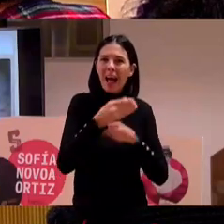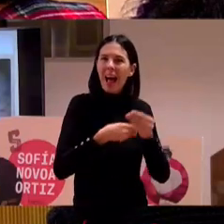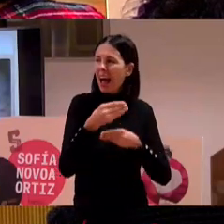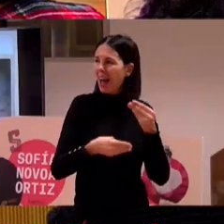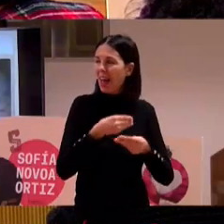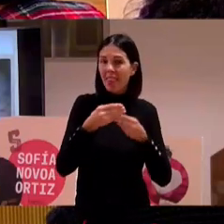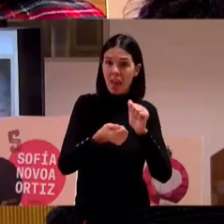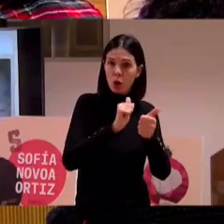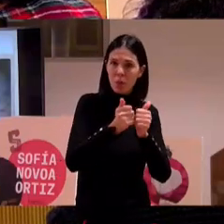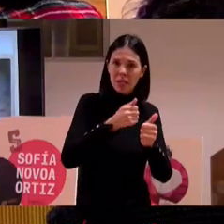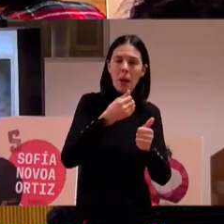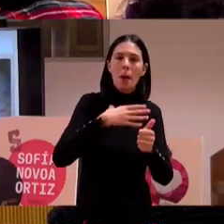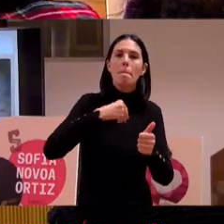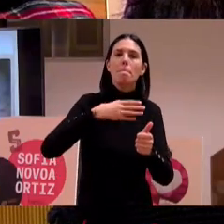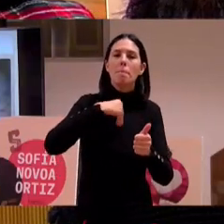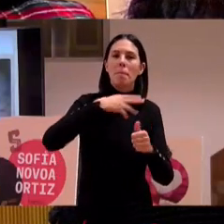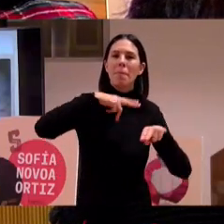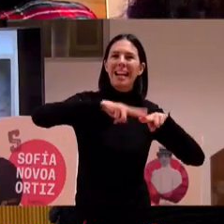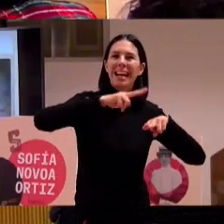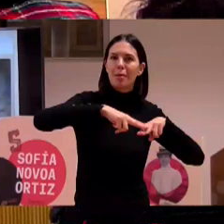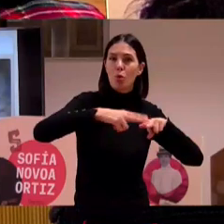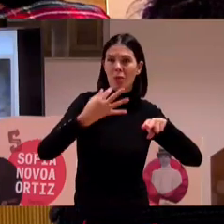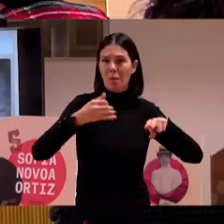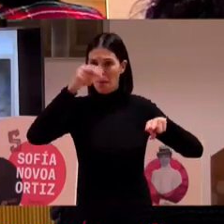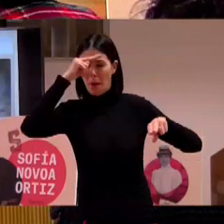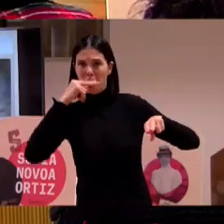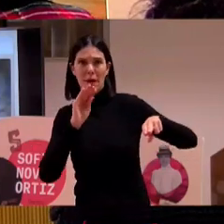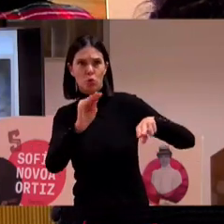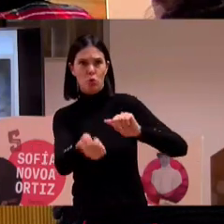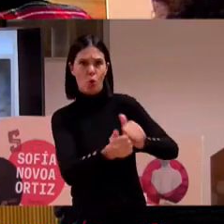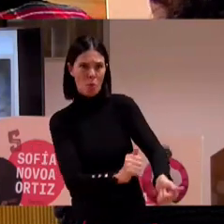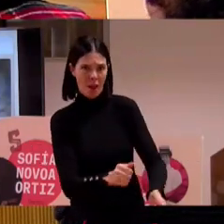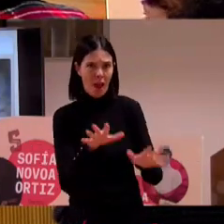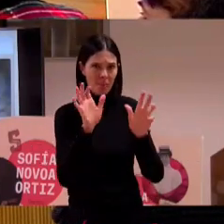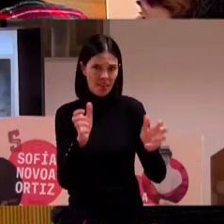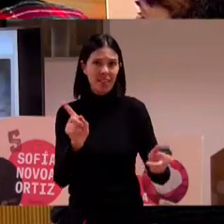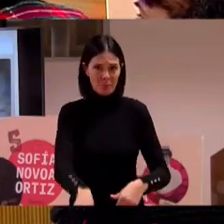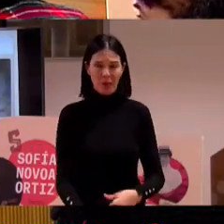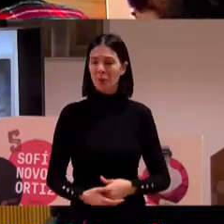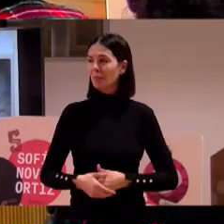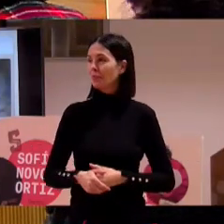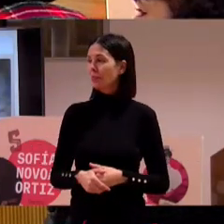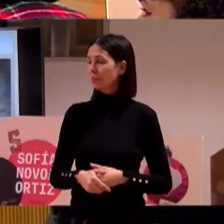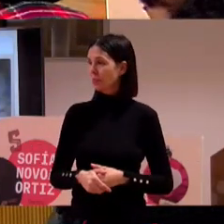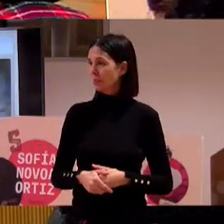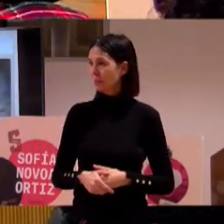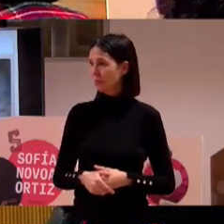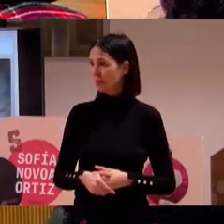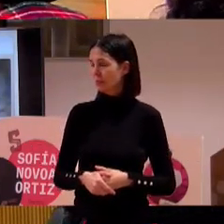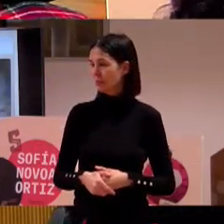papel carbón, que lo tuvo que aprender de su padre. ¿Qué quieres? No sé.